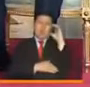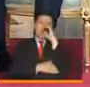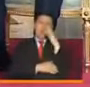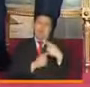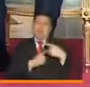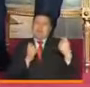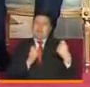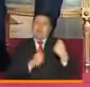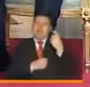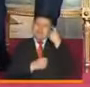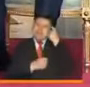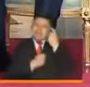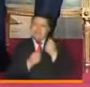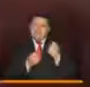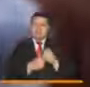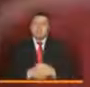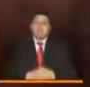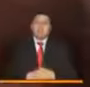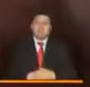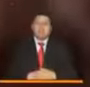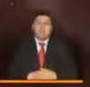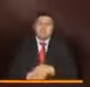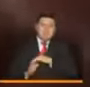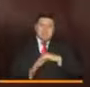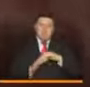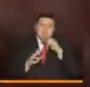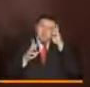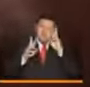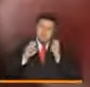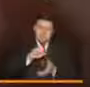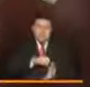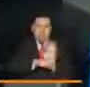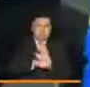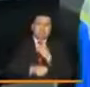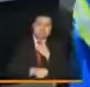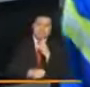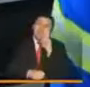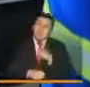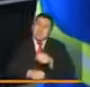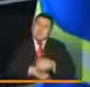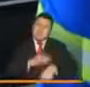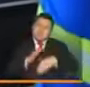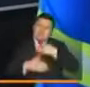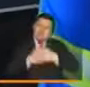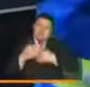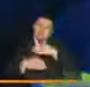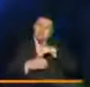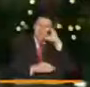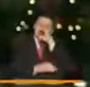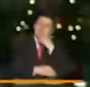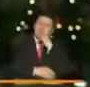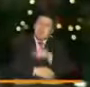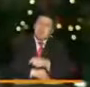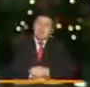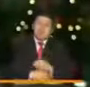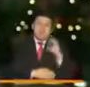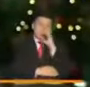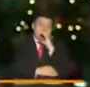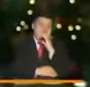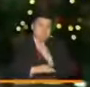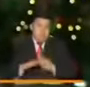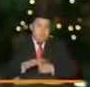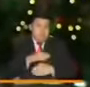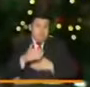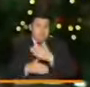colombianos y que tenemos que enfrentarlo. En cuanto a la pandemia del COVID-19, ¿qué deben seguir haciendo los colombianos? El país ha entrado en